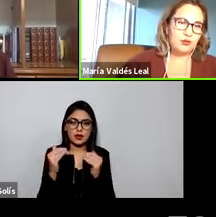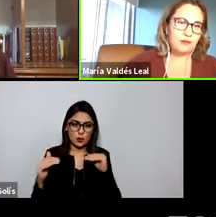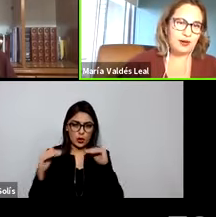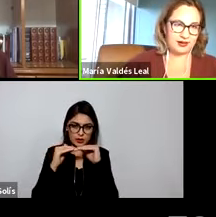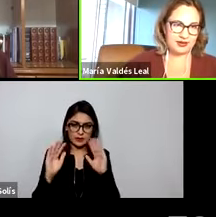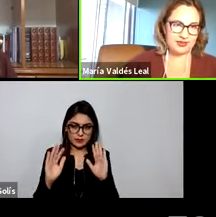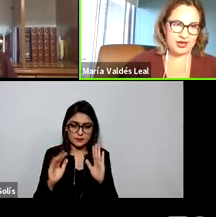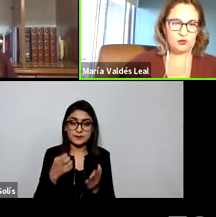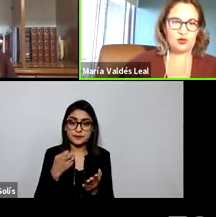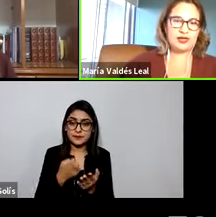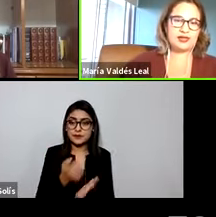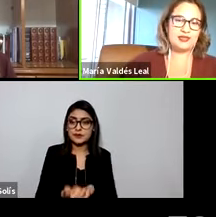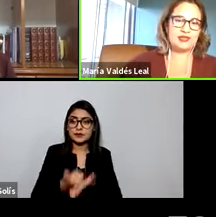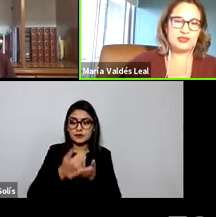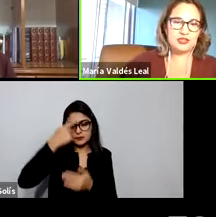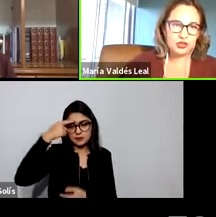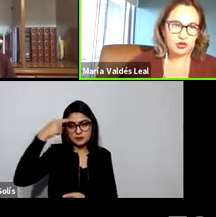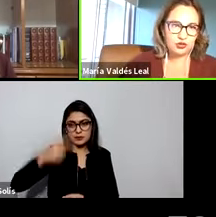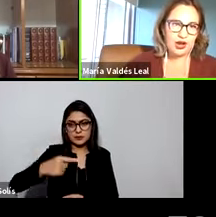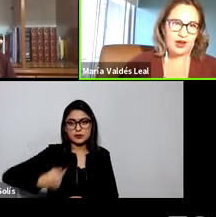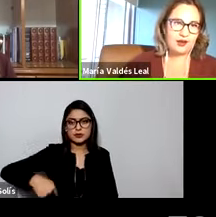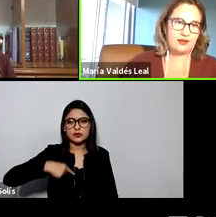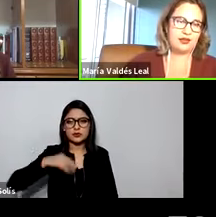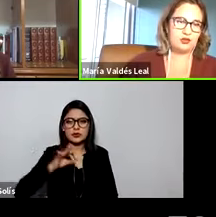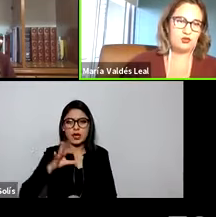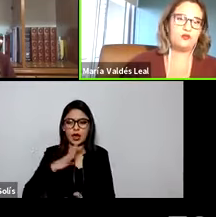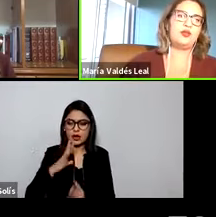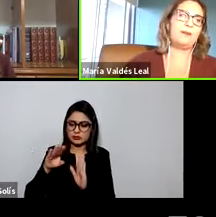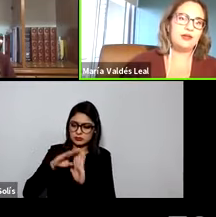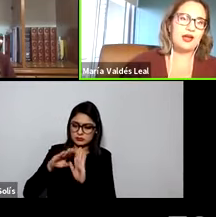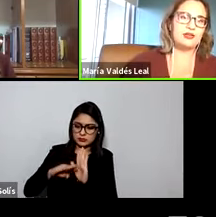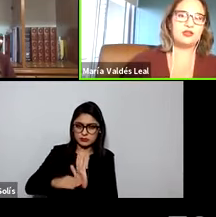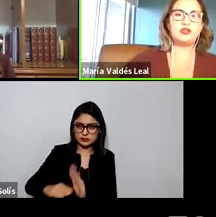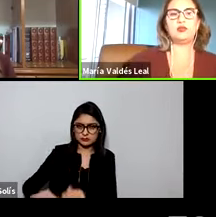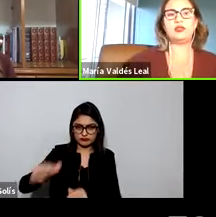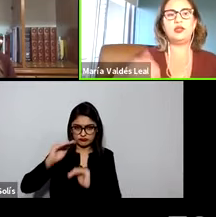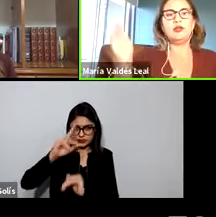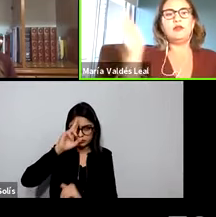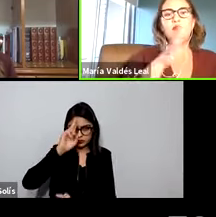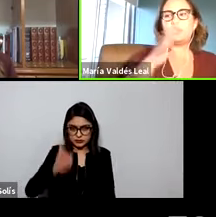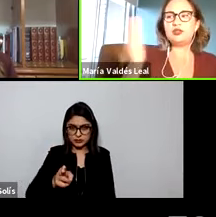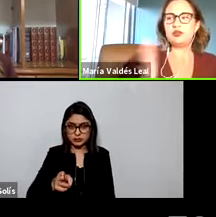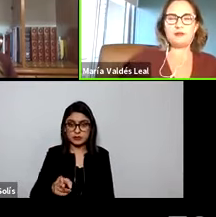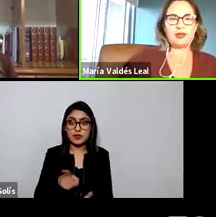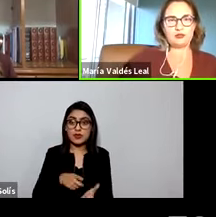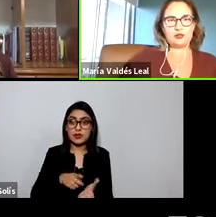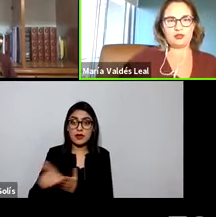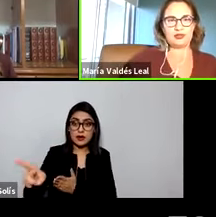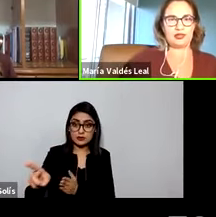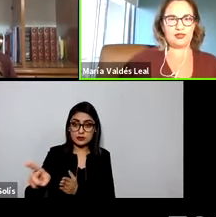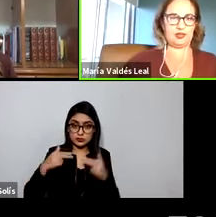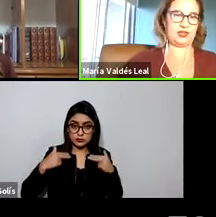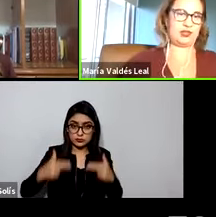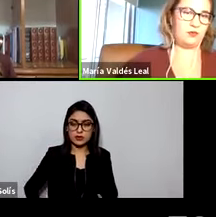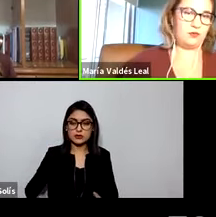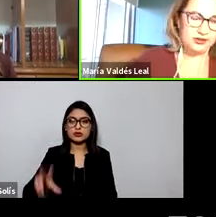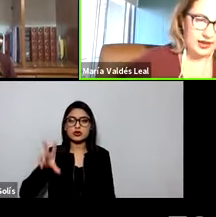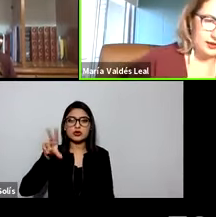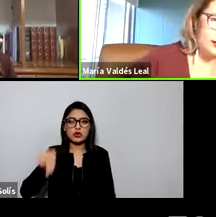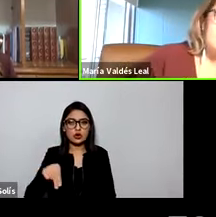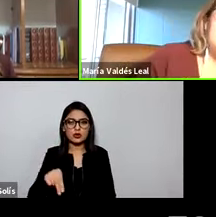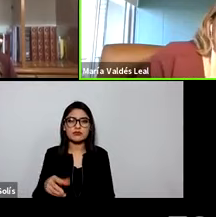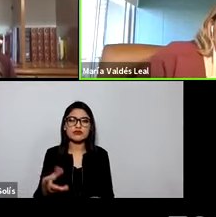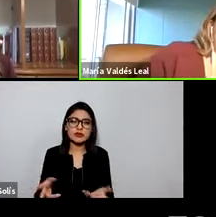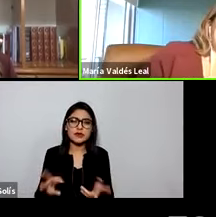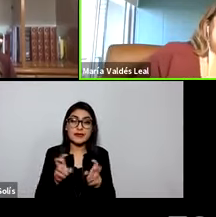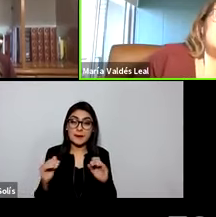es idóneo para analizar una restricción a derechos fundamentales. Esto es, no estoy hablando necesariamente de